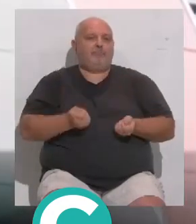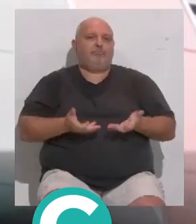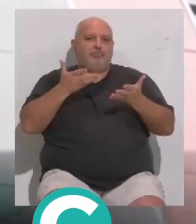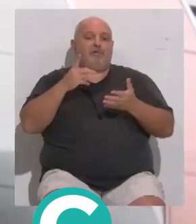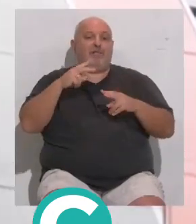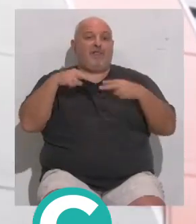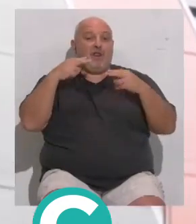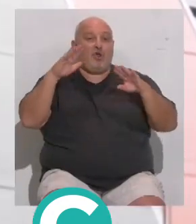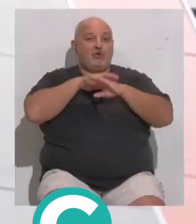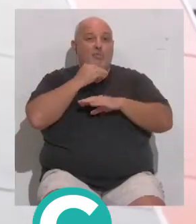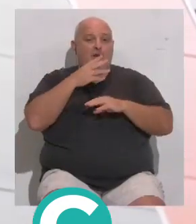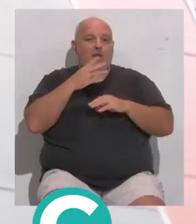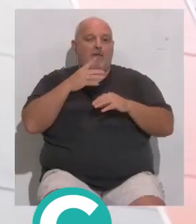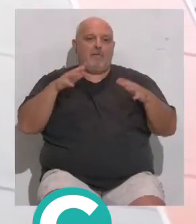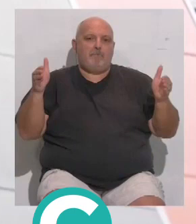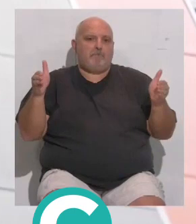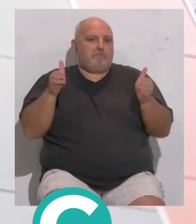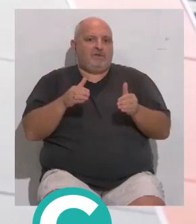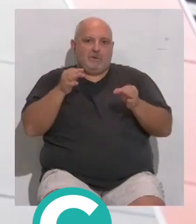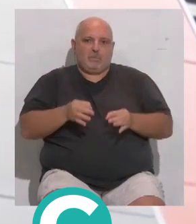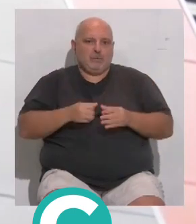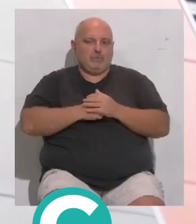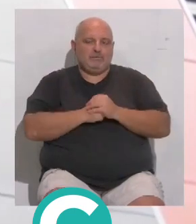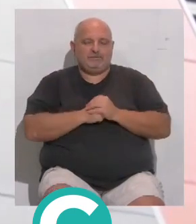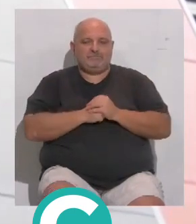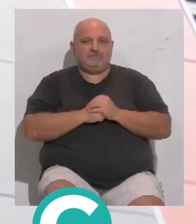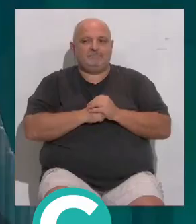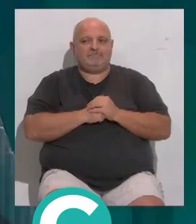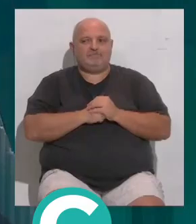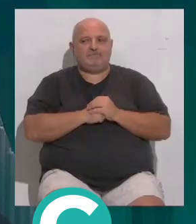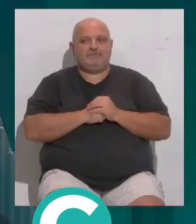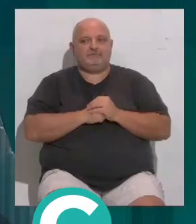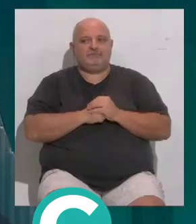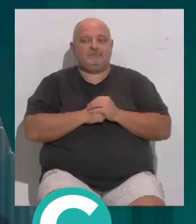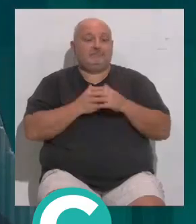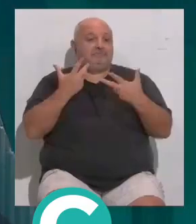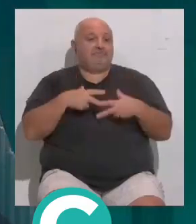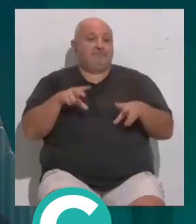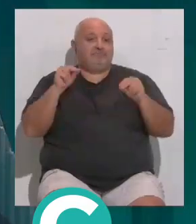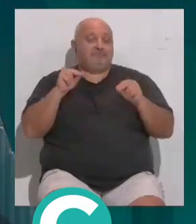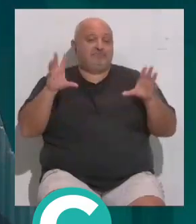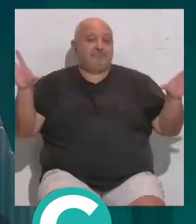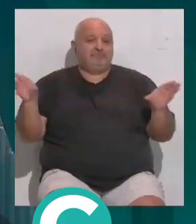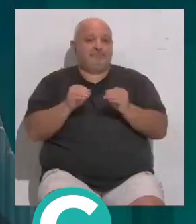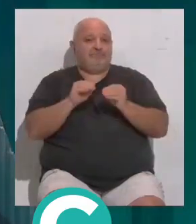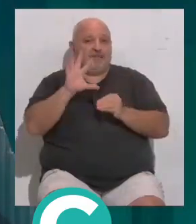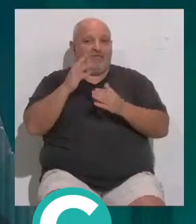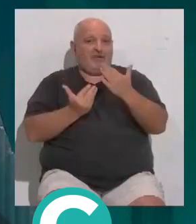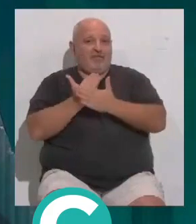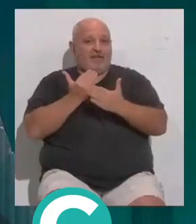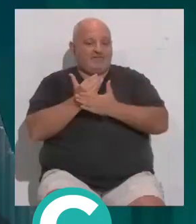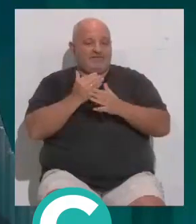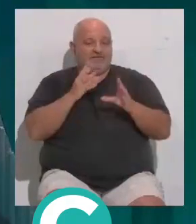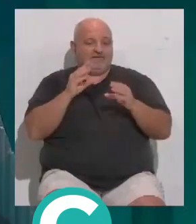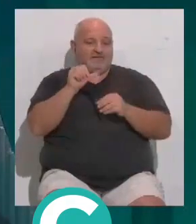la cena de Nochebuena menos abundante de la habitual. Pues estos han sido los asuntos más destacados